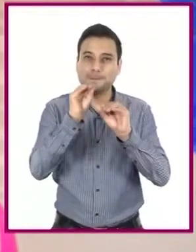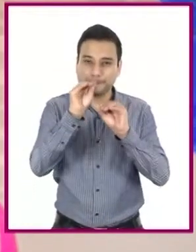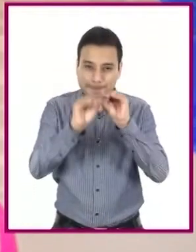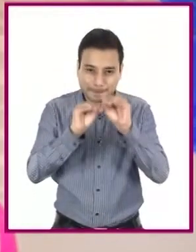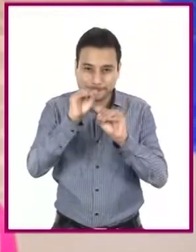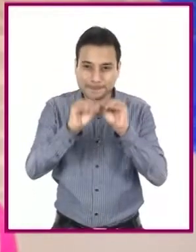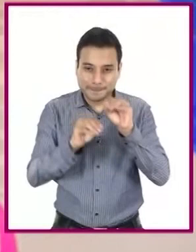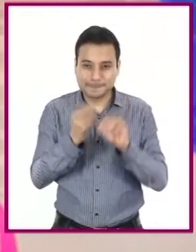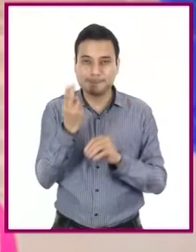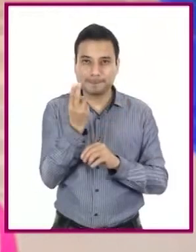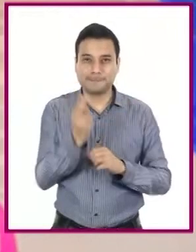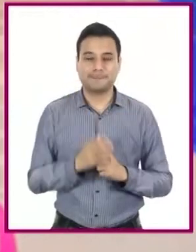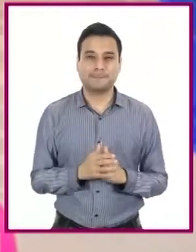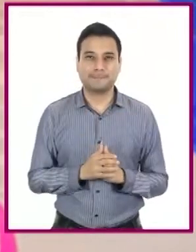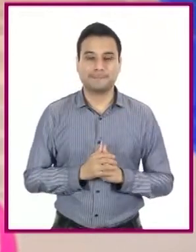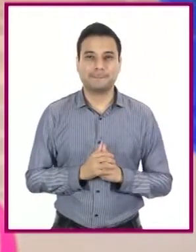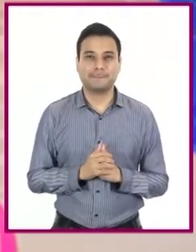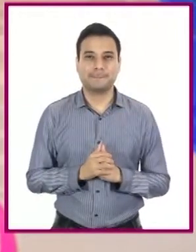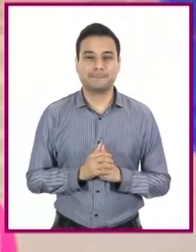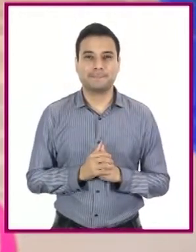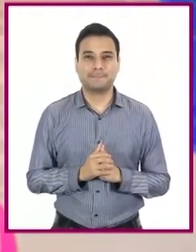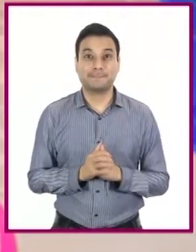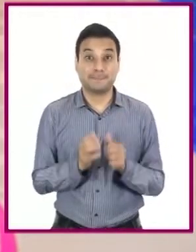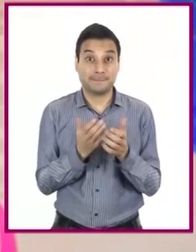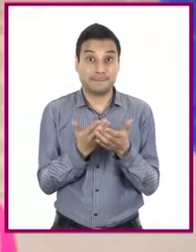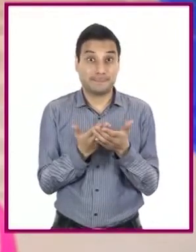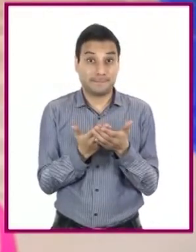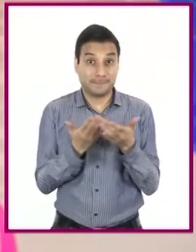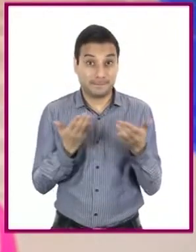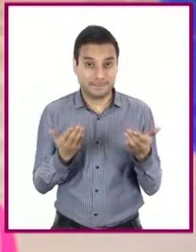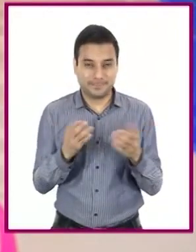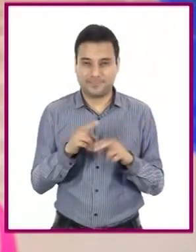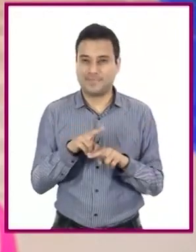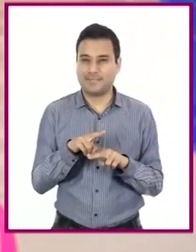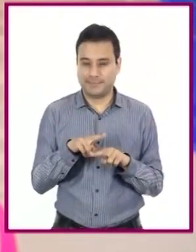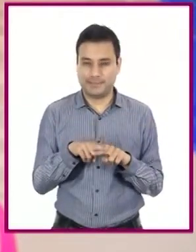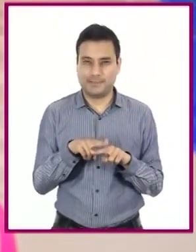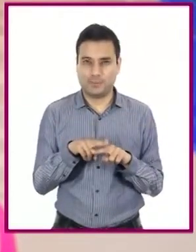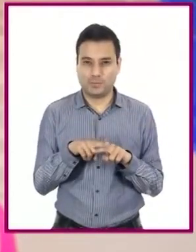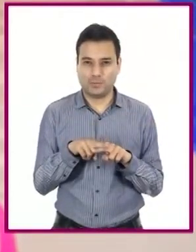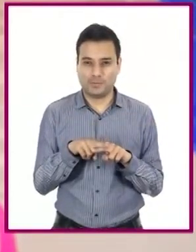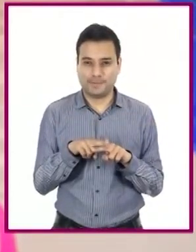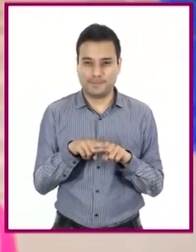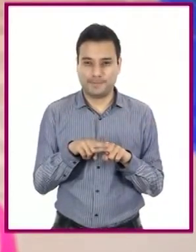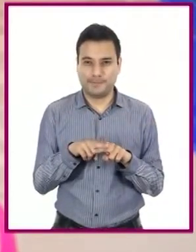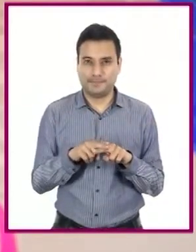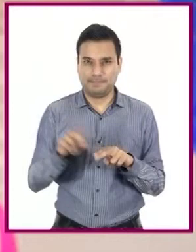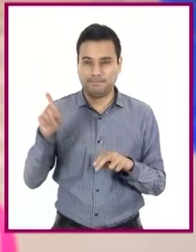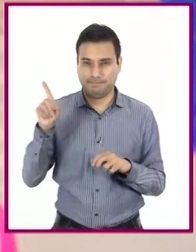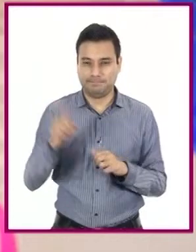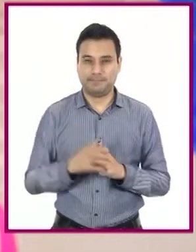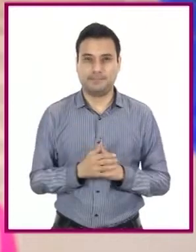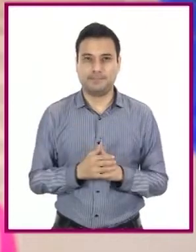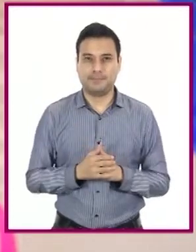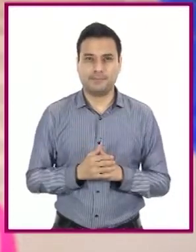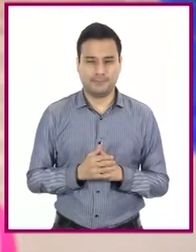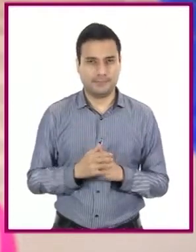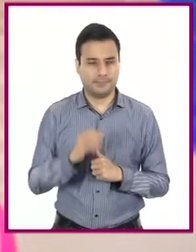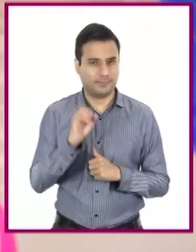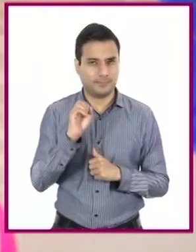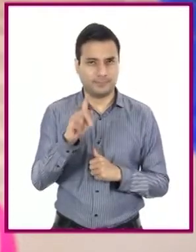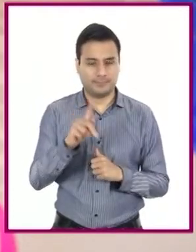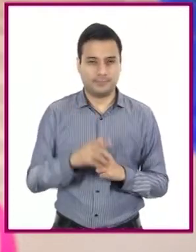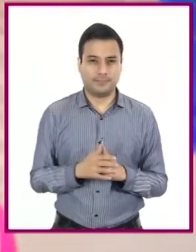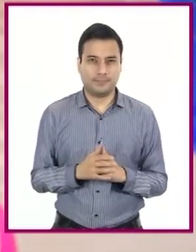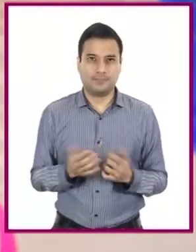imaginación. Vamos a sentarnos tantito aquí en la banca. Claro, si no,